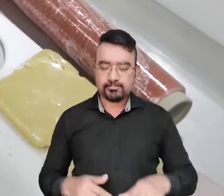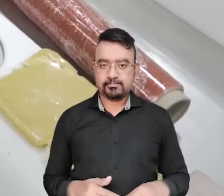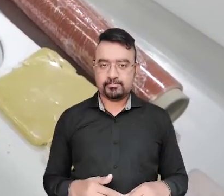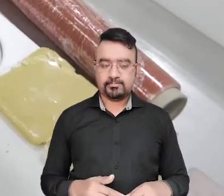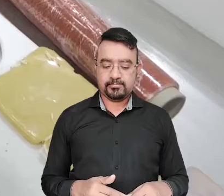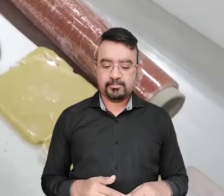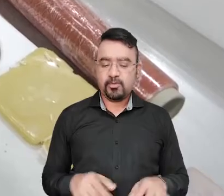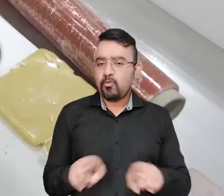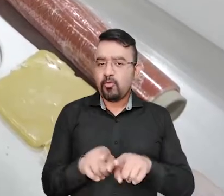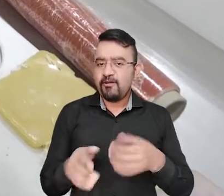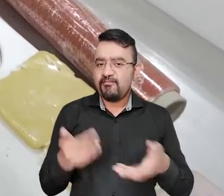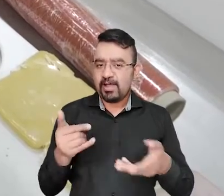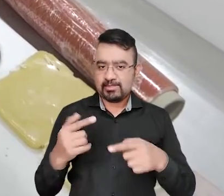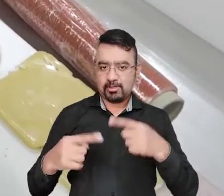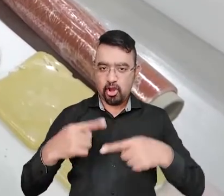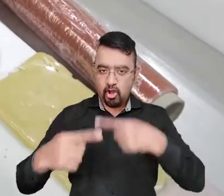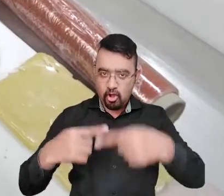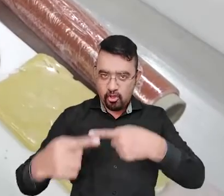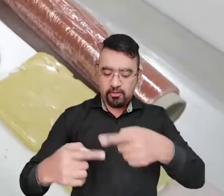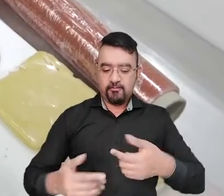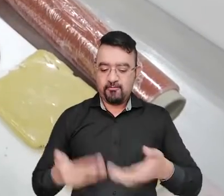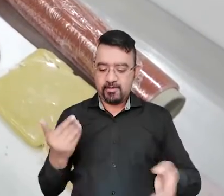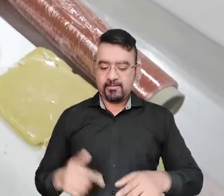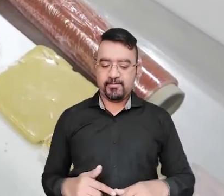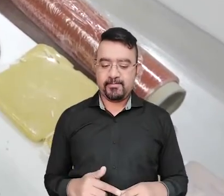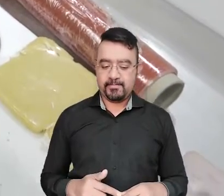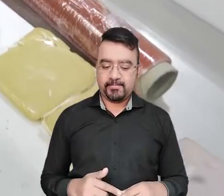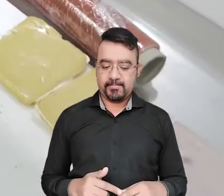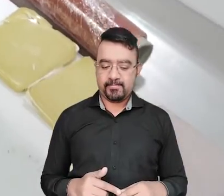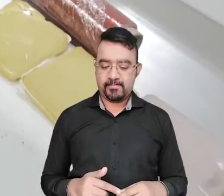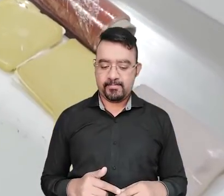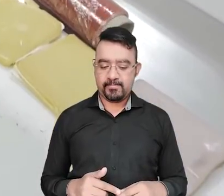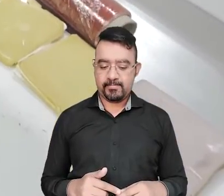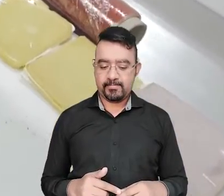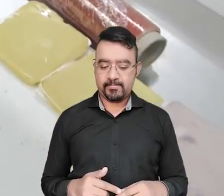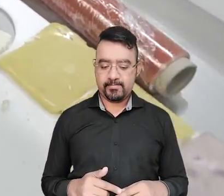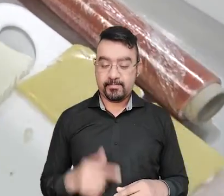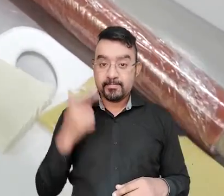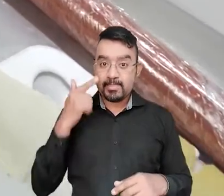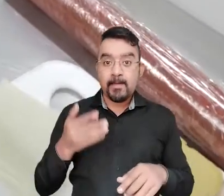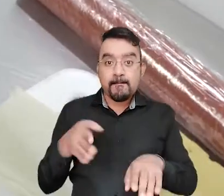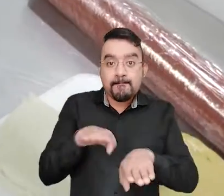otra, para que nos pueda quedar el rollito. Entonces procedemos a montarlos así un poquito.